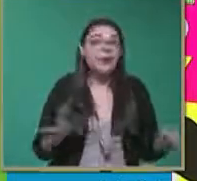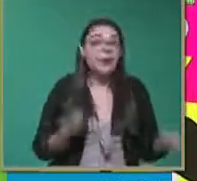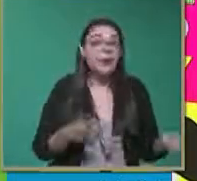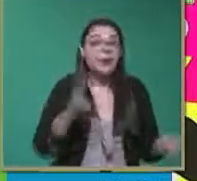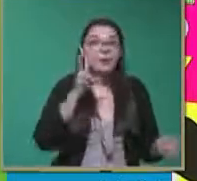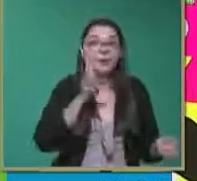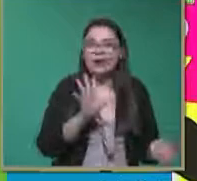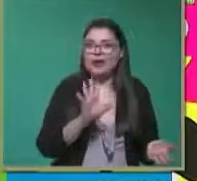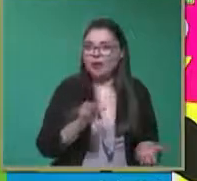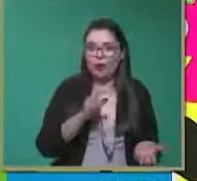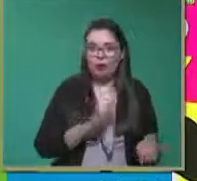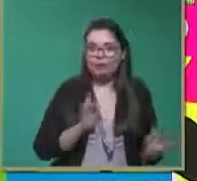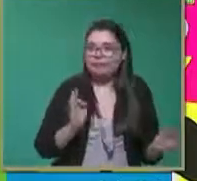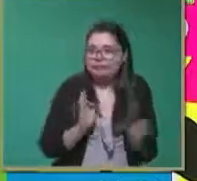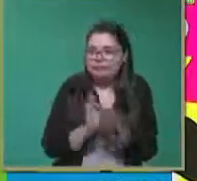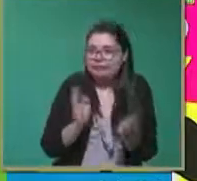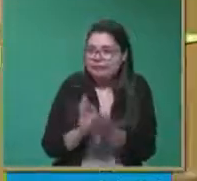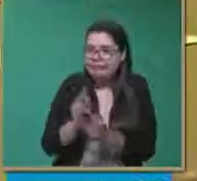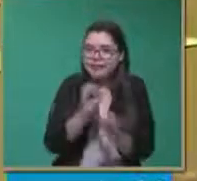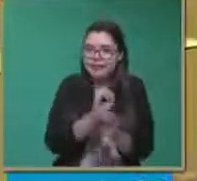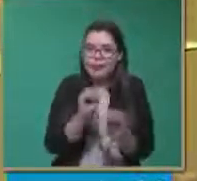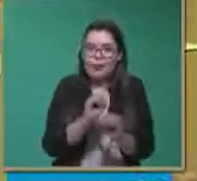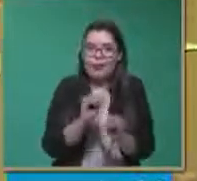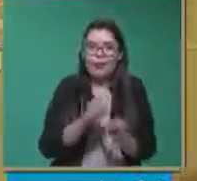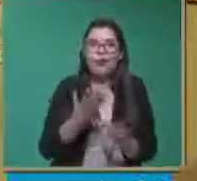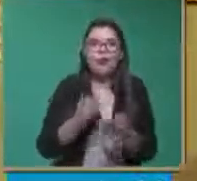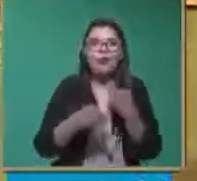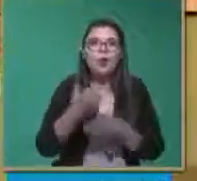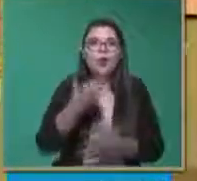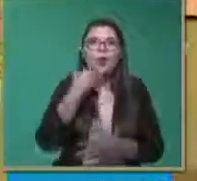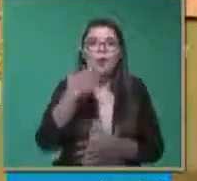pegados, ¿verdad? Ayúdenme para que no estén pegados, maestras. Y